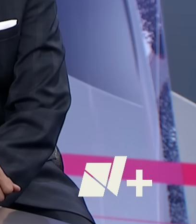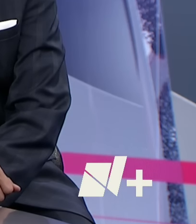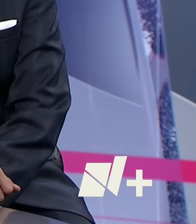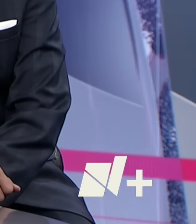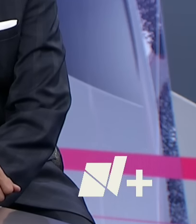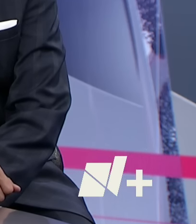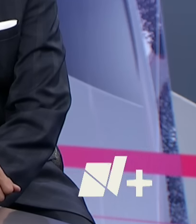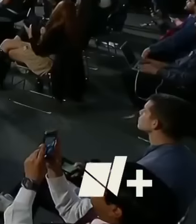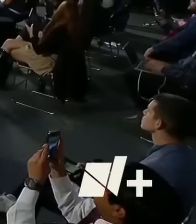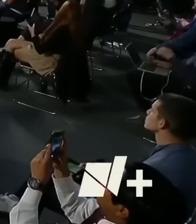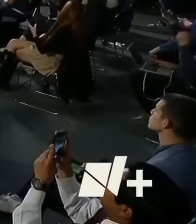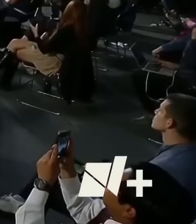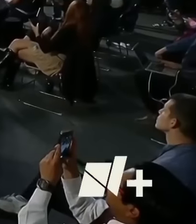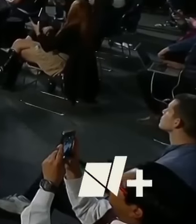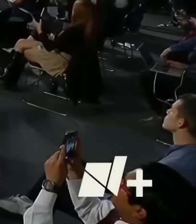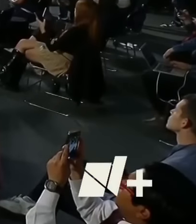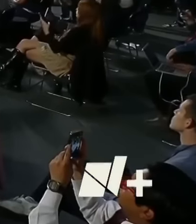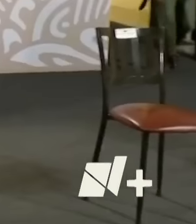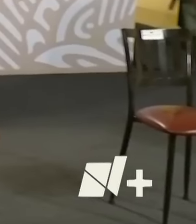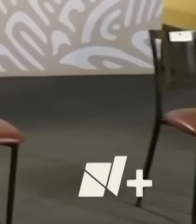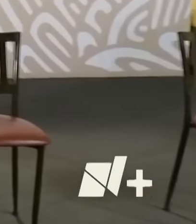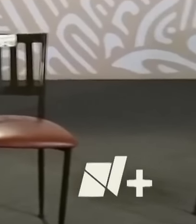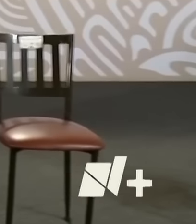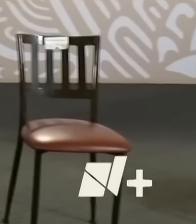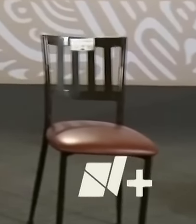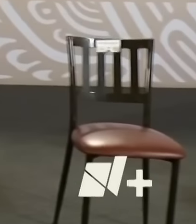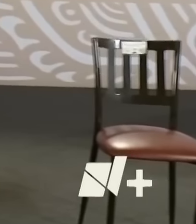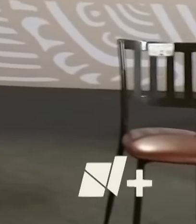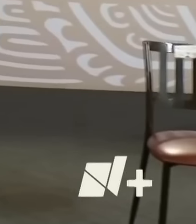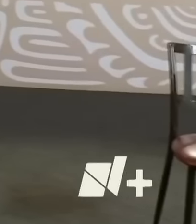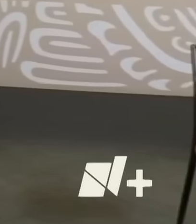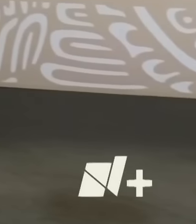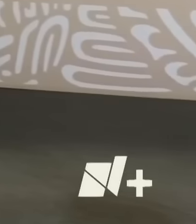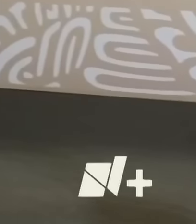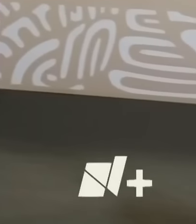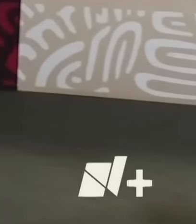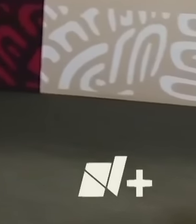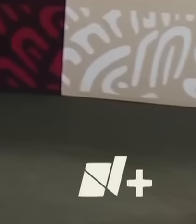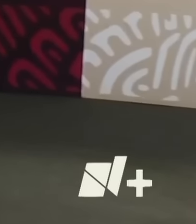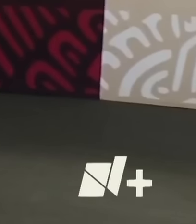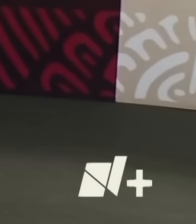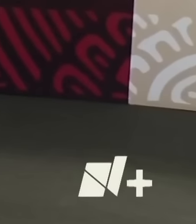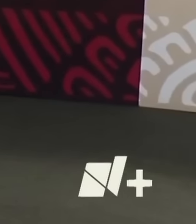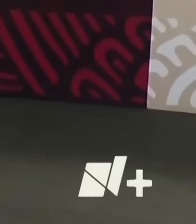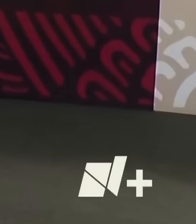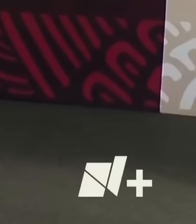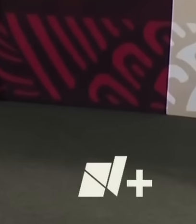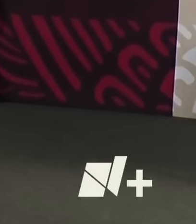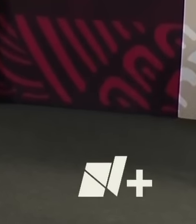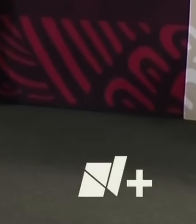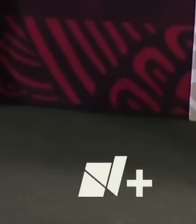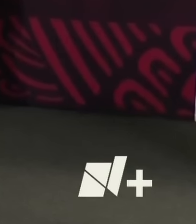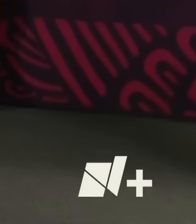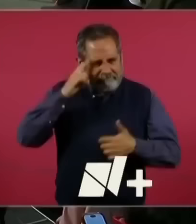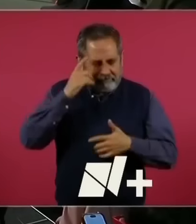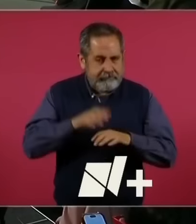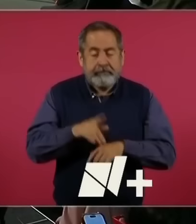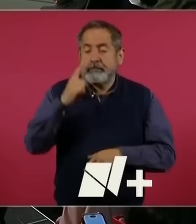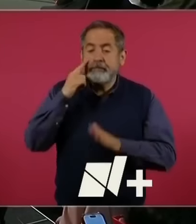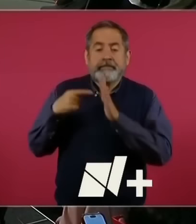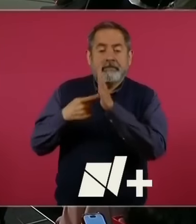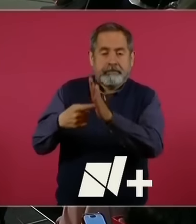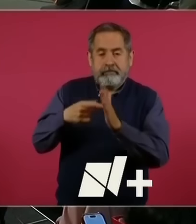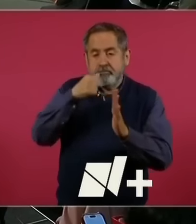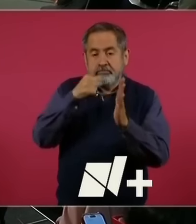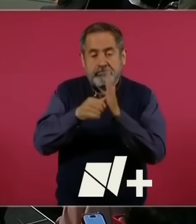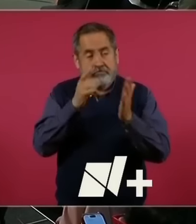Unidos. Buenos días. Ánimo, ánimo. En la carta que envió a Joe Biden, el